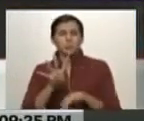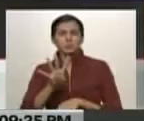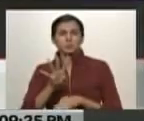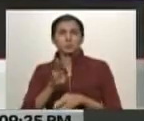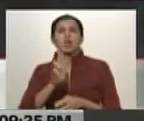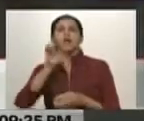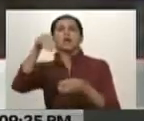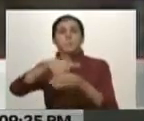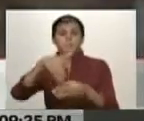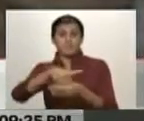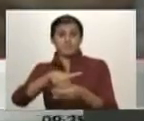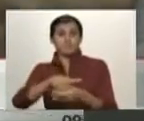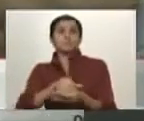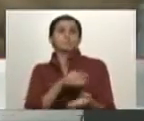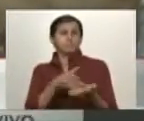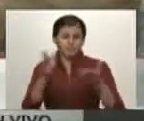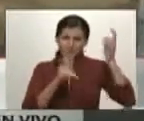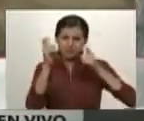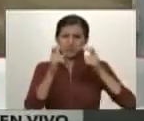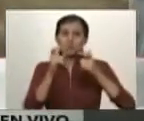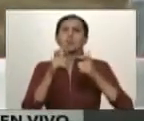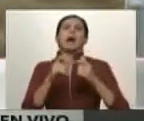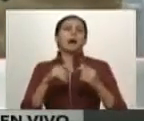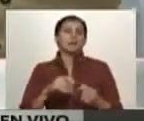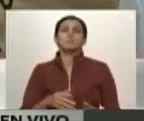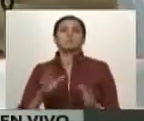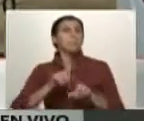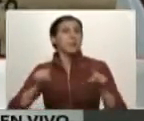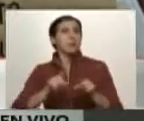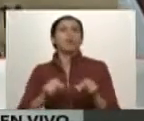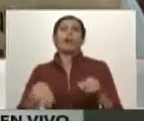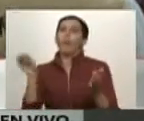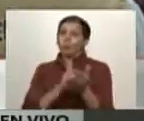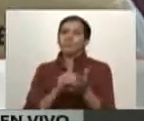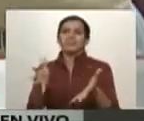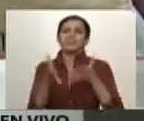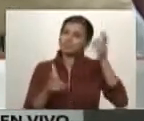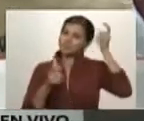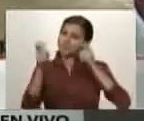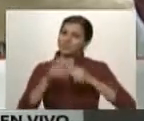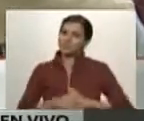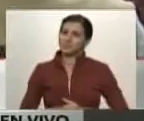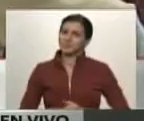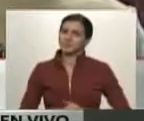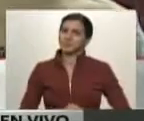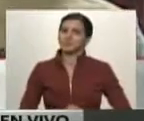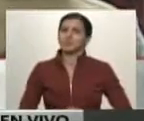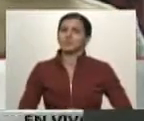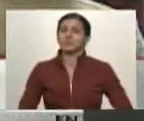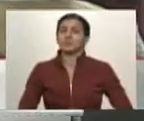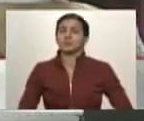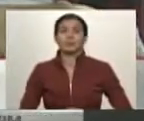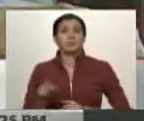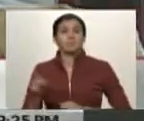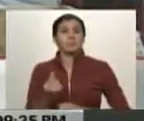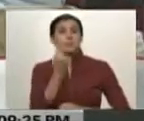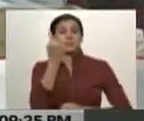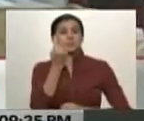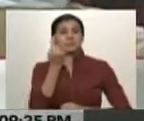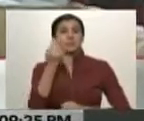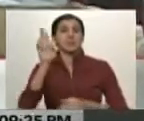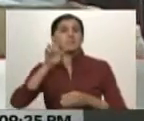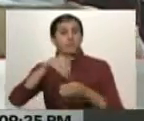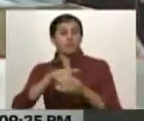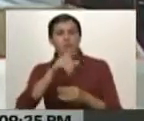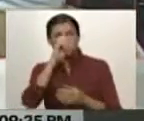ratificatoria primera vez que en el mundo se hacía un referéndum con caracter revocatorio por un presidente de la república en